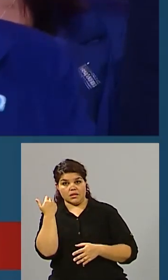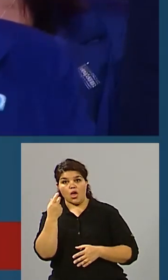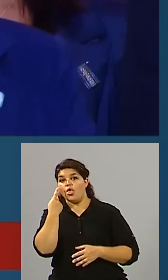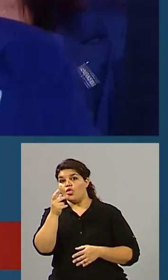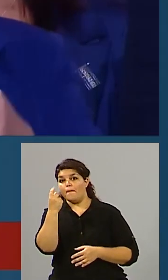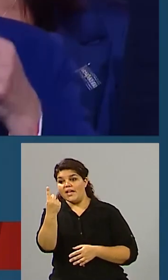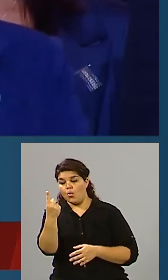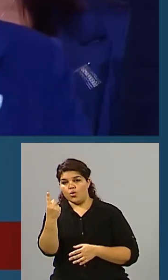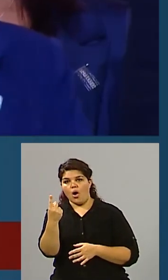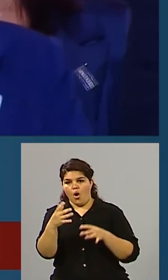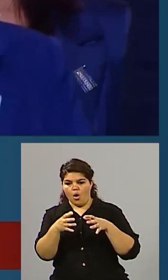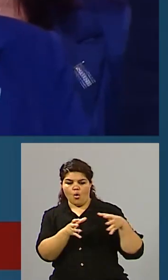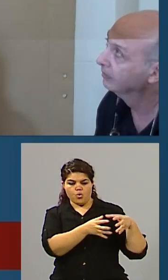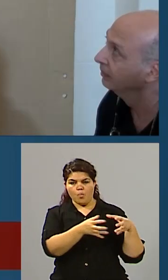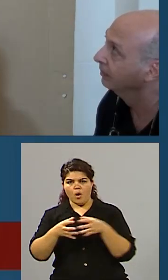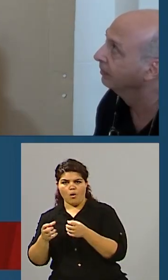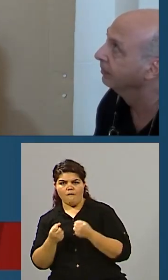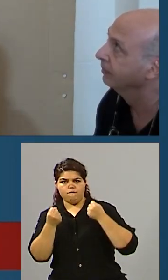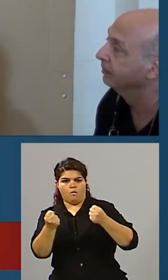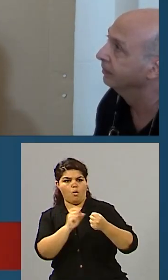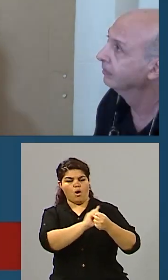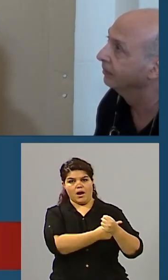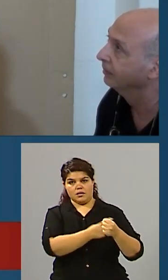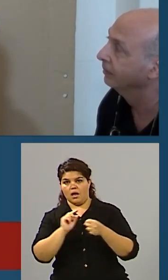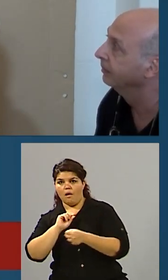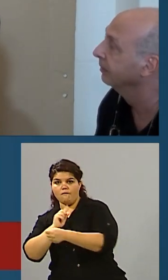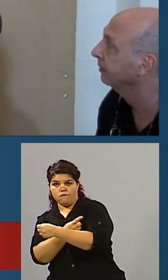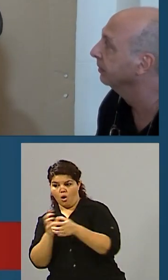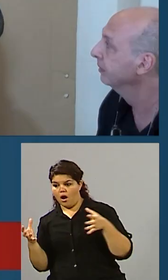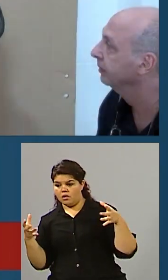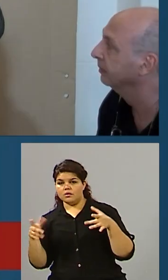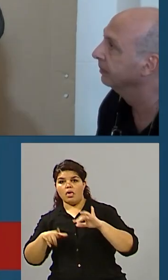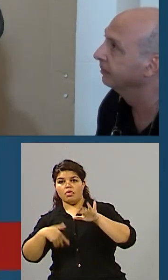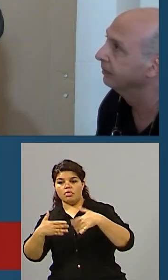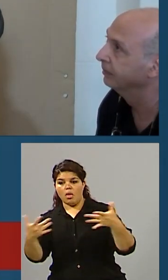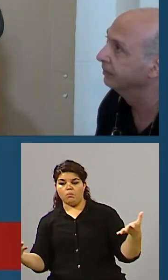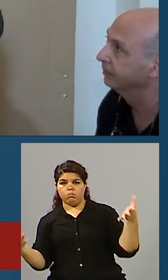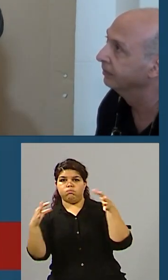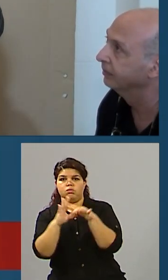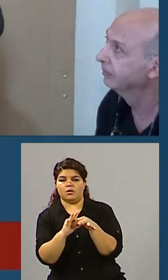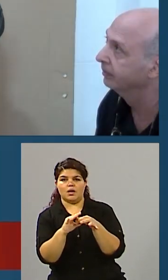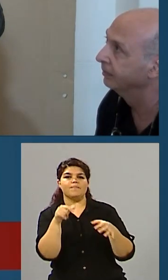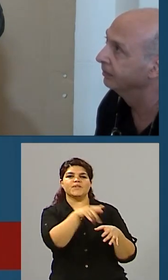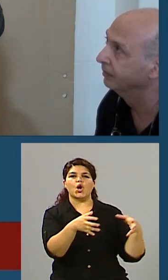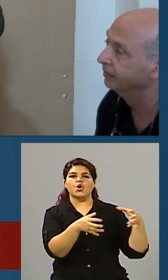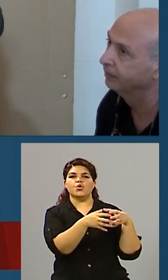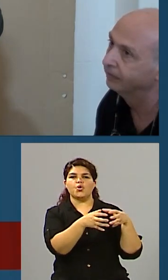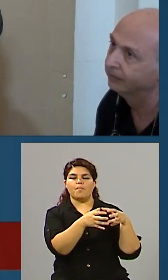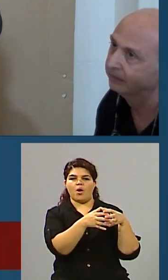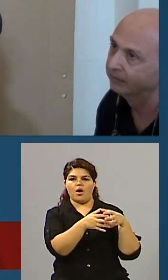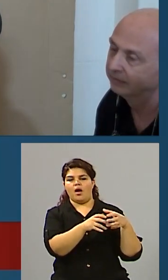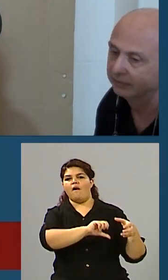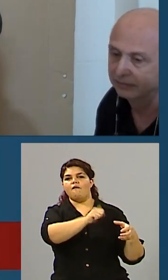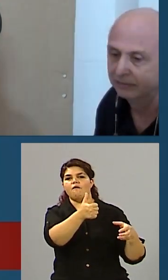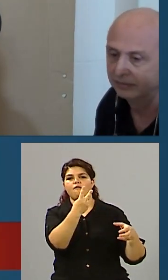terminaron consolidándose, como fue el Frente para la Victoria y la Fuerza Pro,